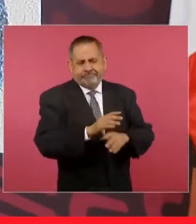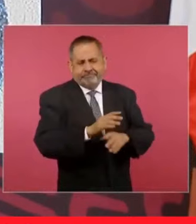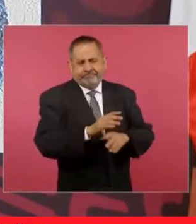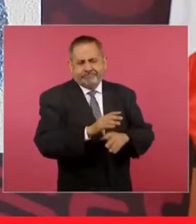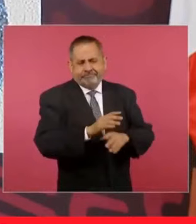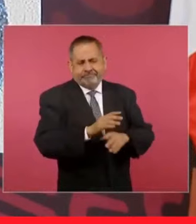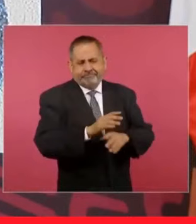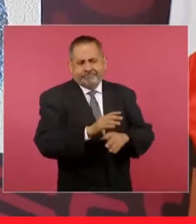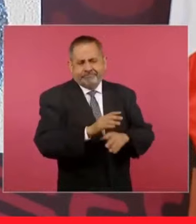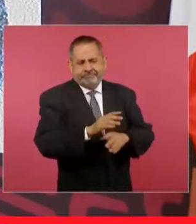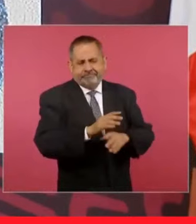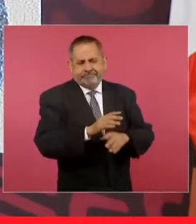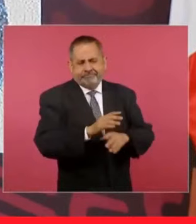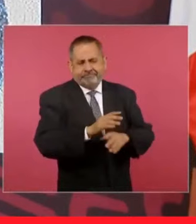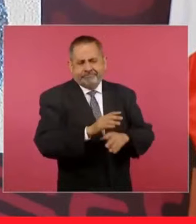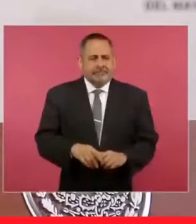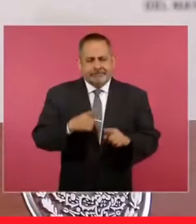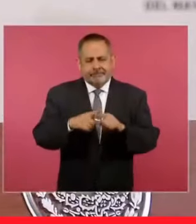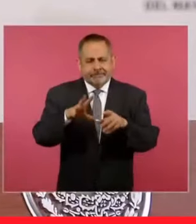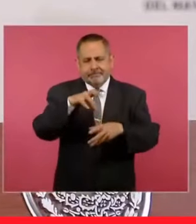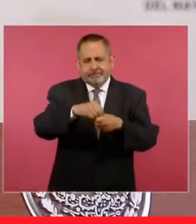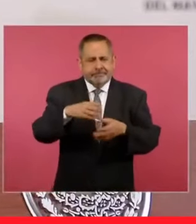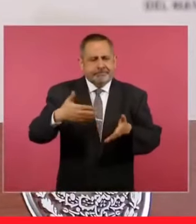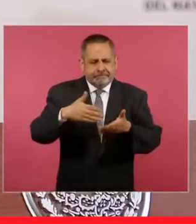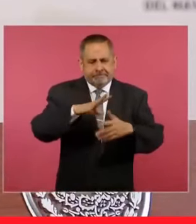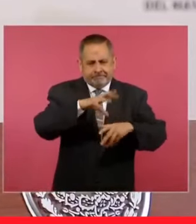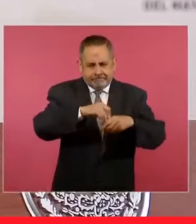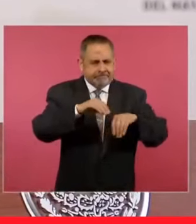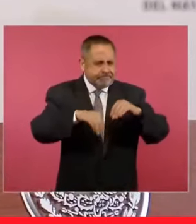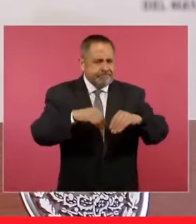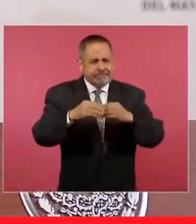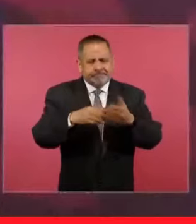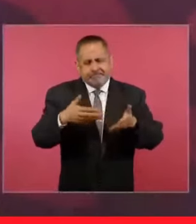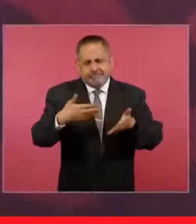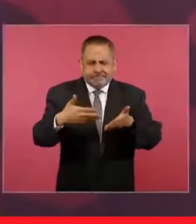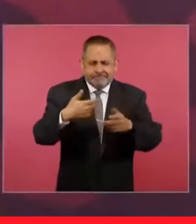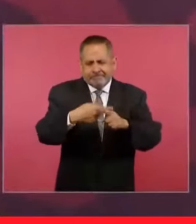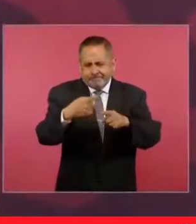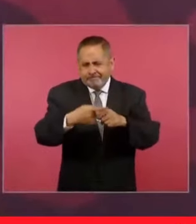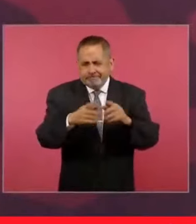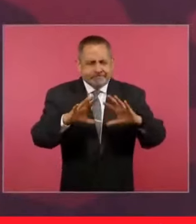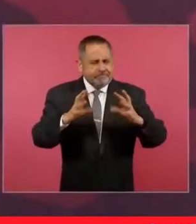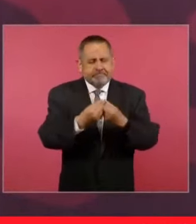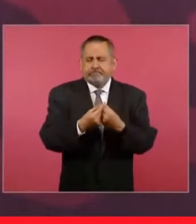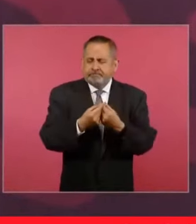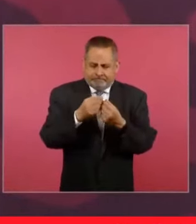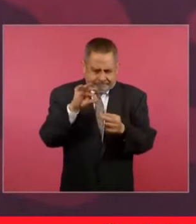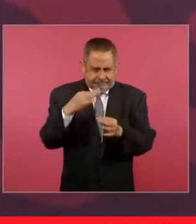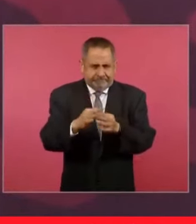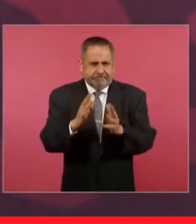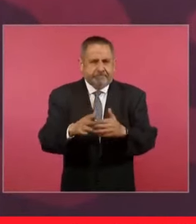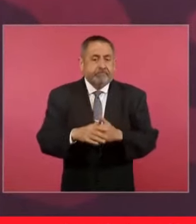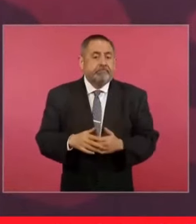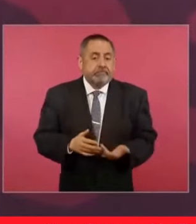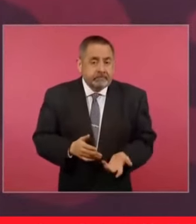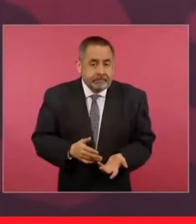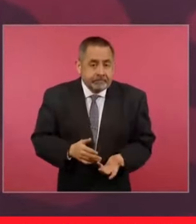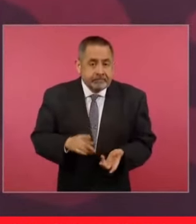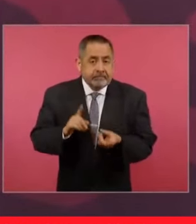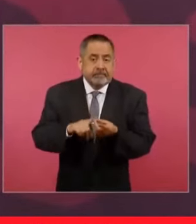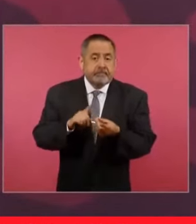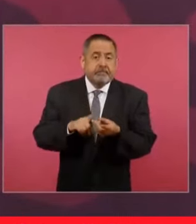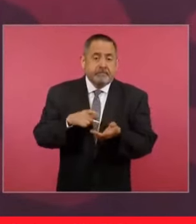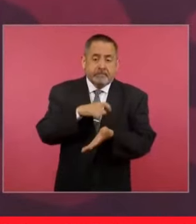eh electrodomésticos eh los ceres para las viviendas Y eso